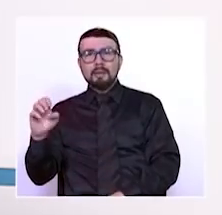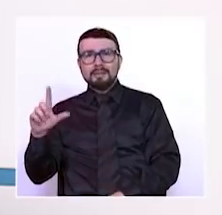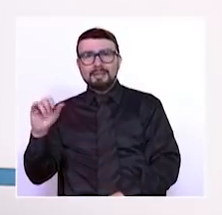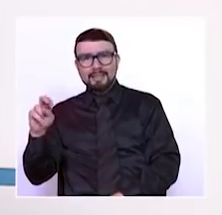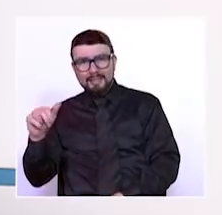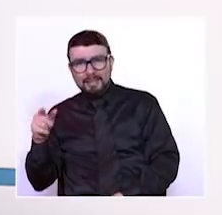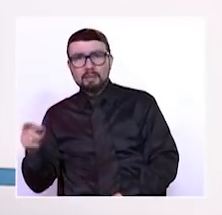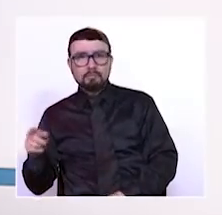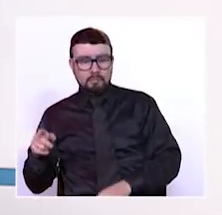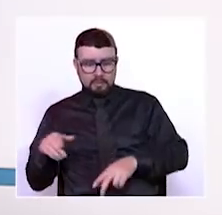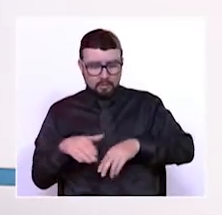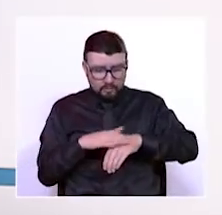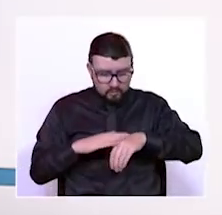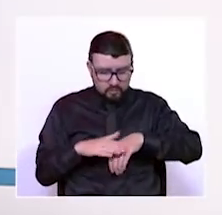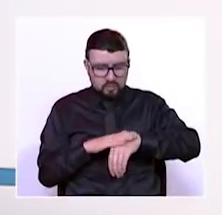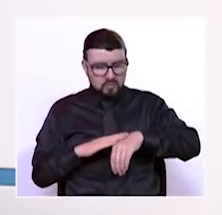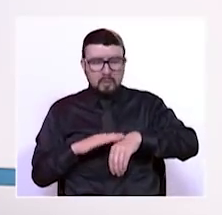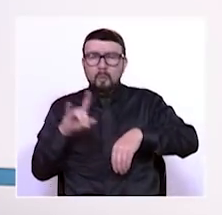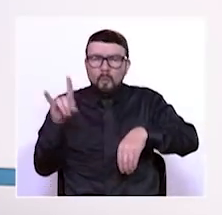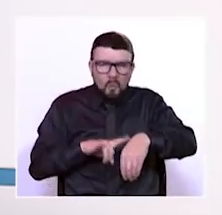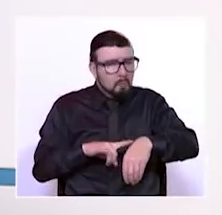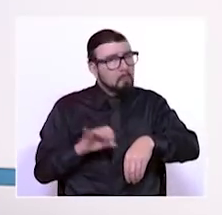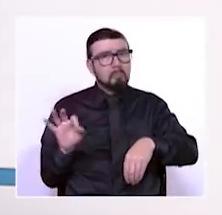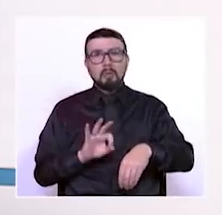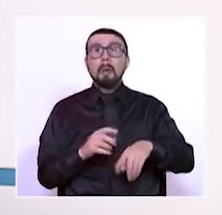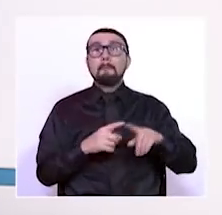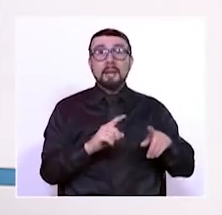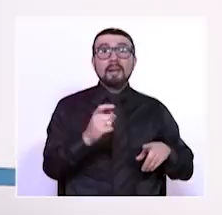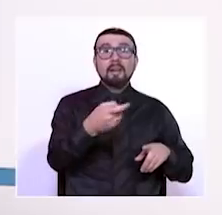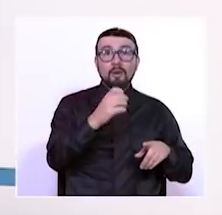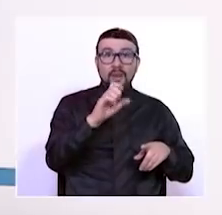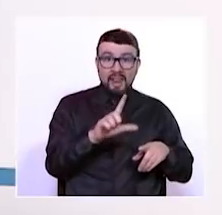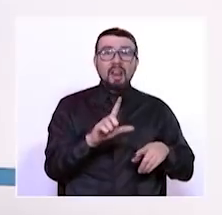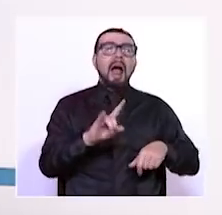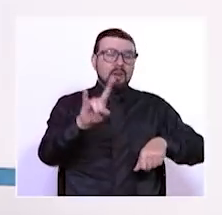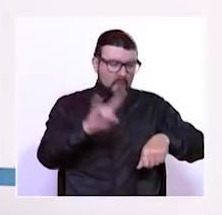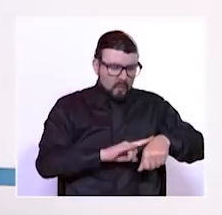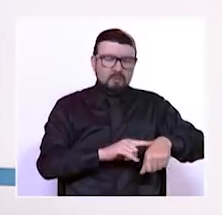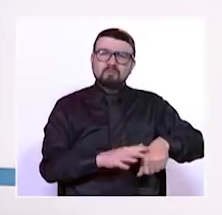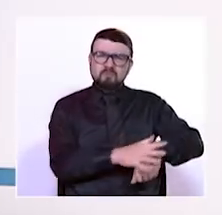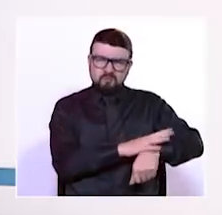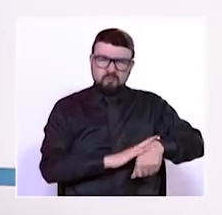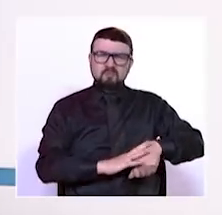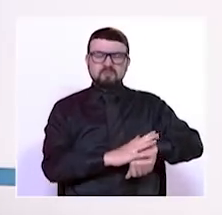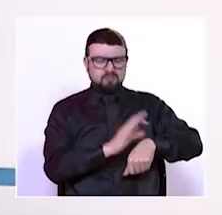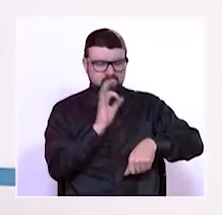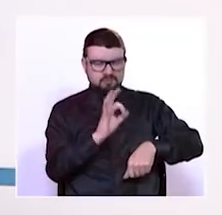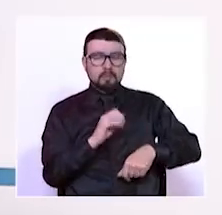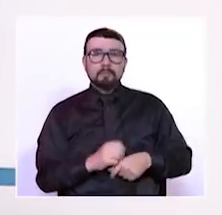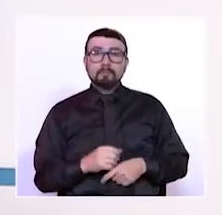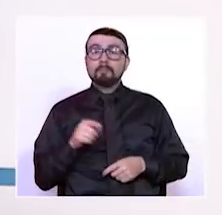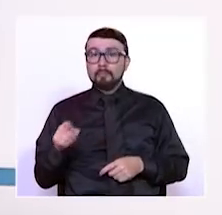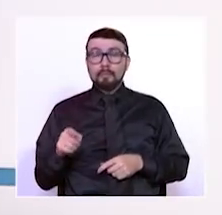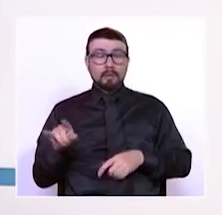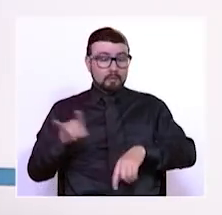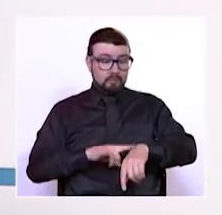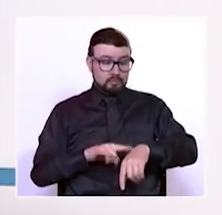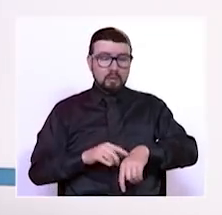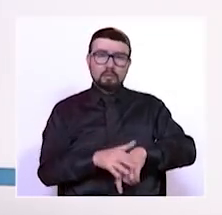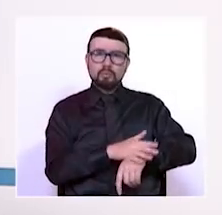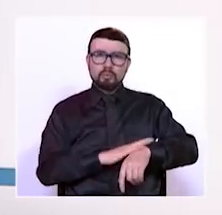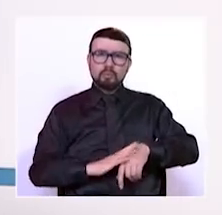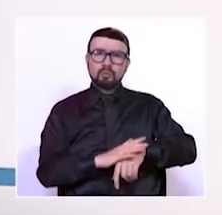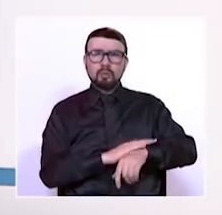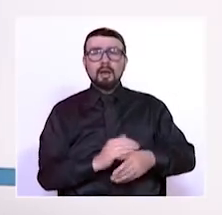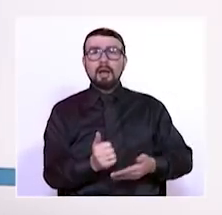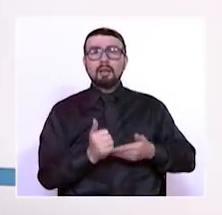en menta piperita. Entonces, este es un producto que ayuda al dolor, a la inflamación, a la congestión. Pero